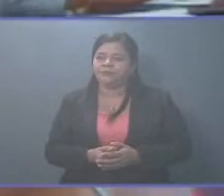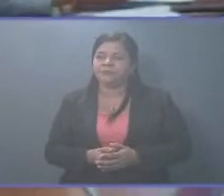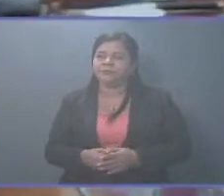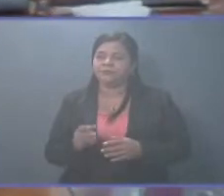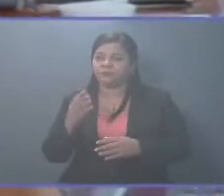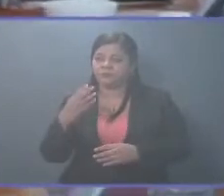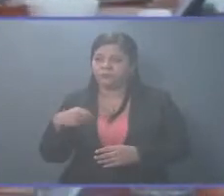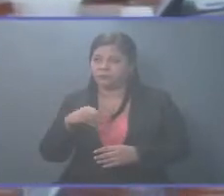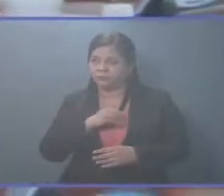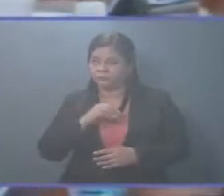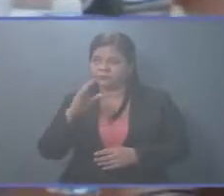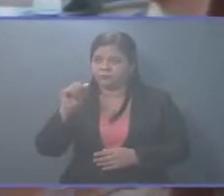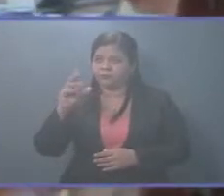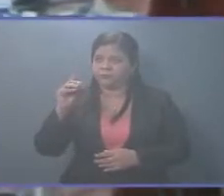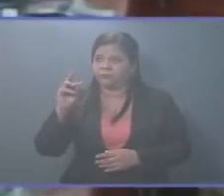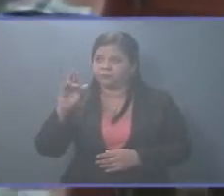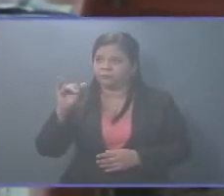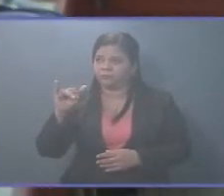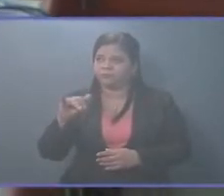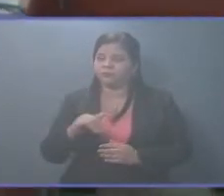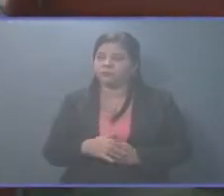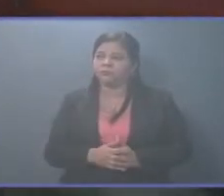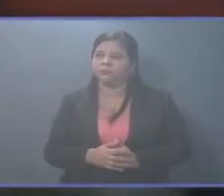Doctor Candral.